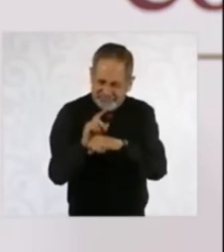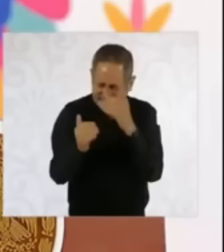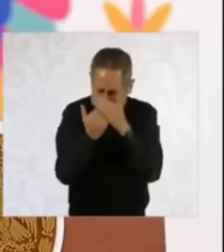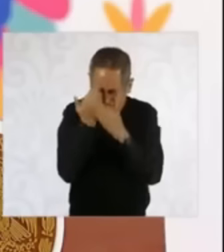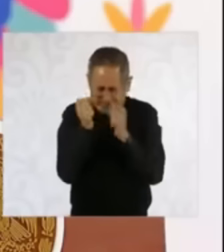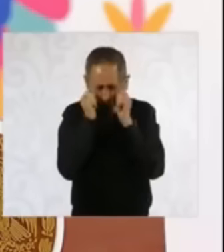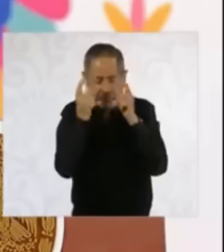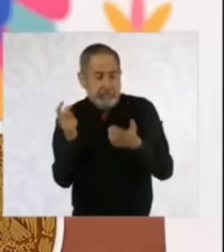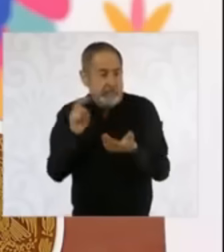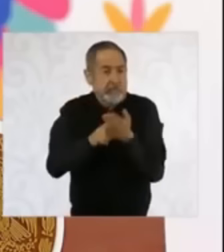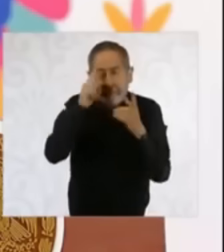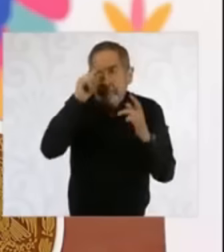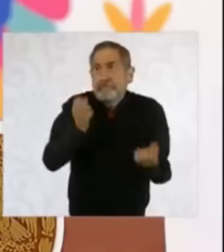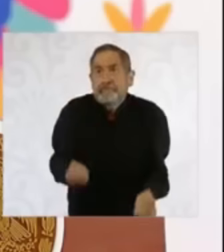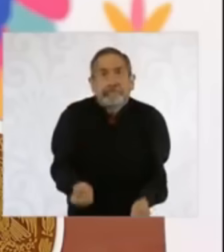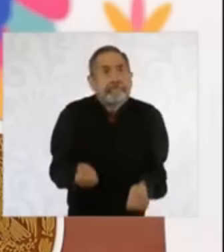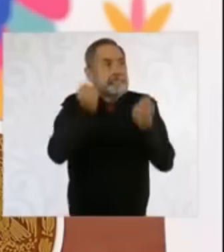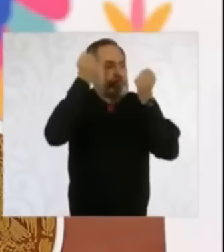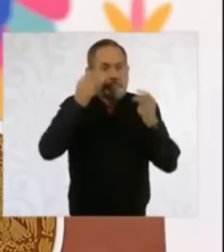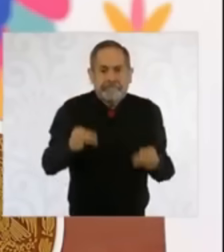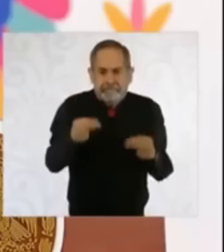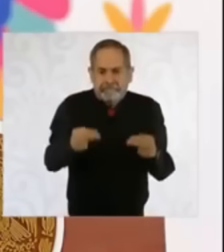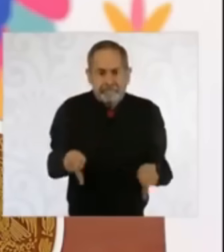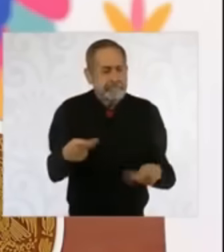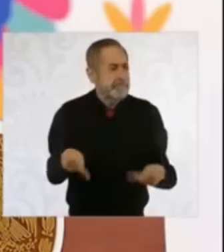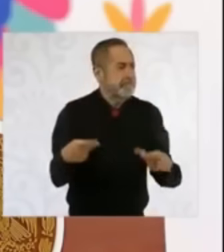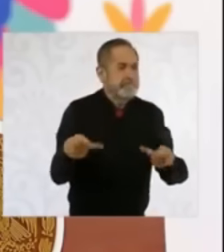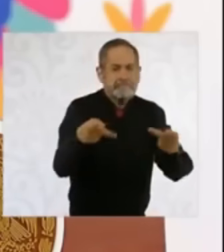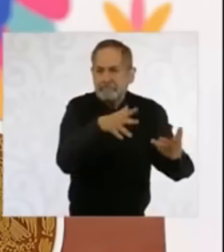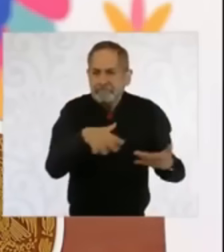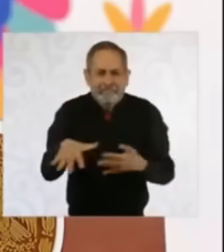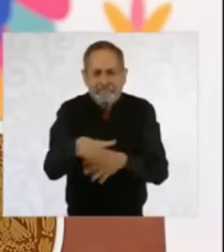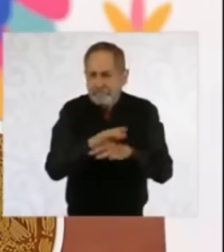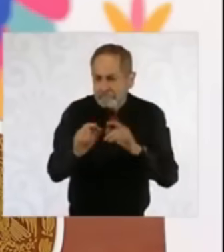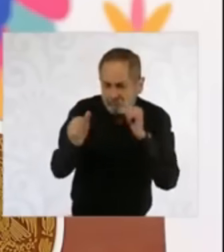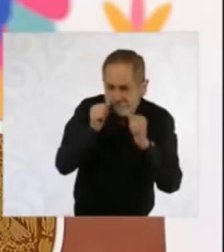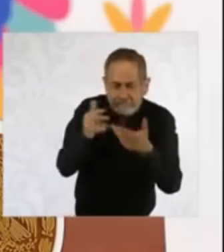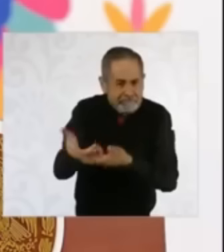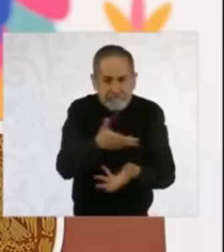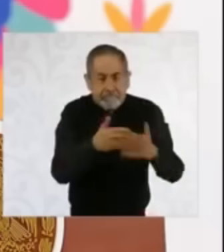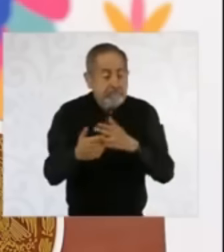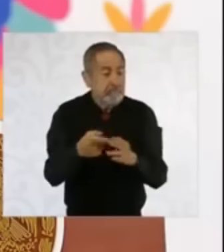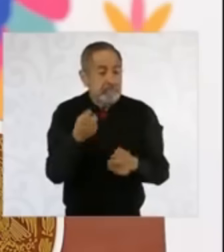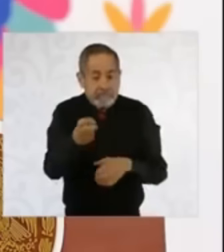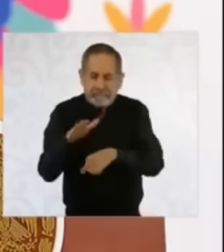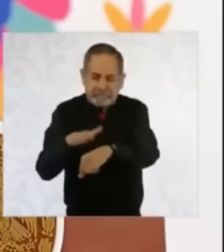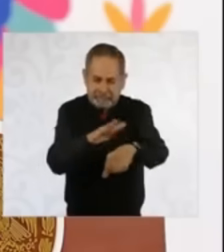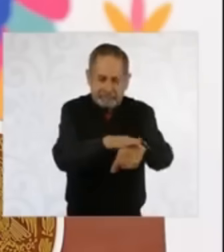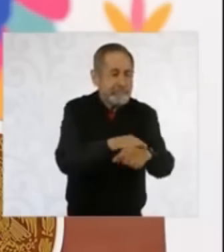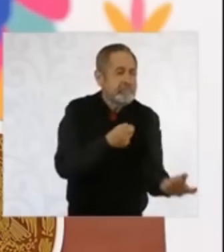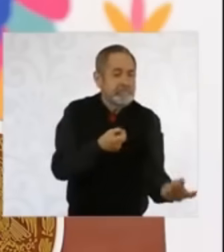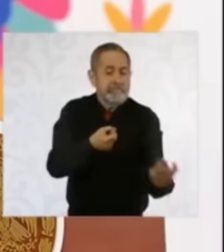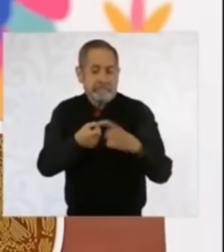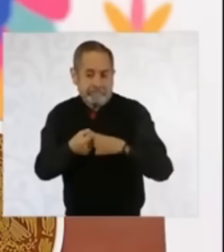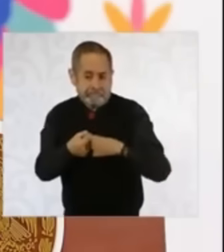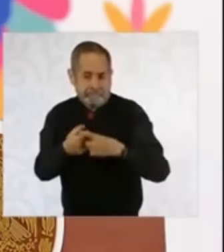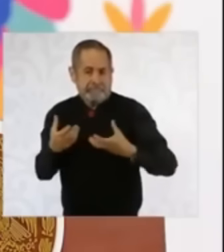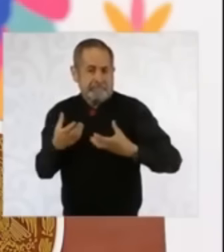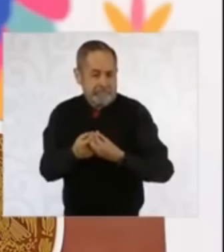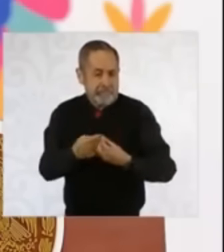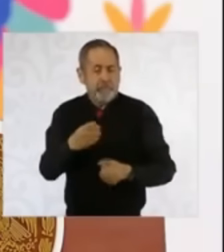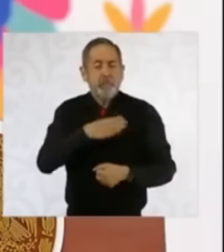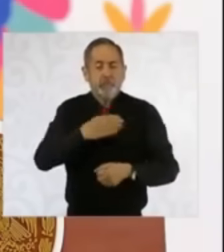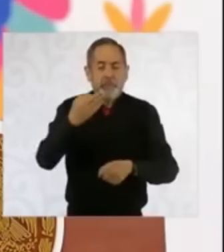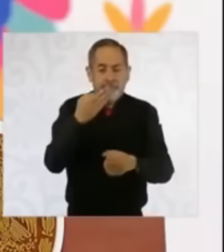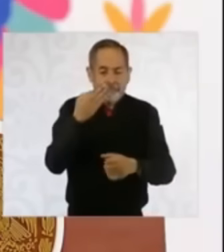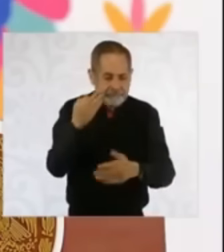18 de noviembre no hay pagos el lunes es día festivo el tercer lunes de noviembre y por ello los bancos no trabajan Así